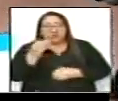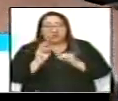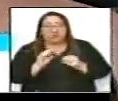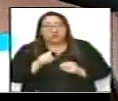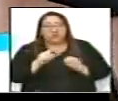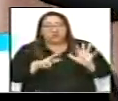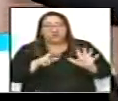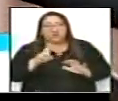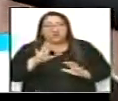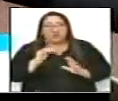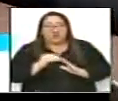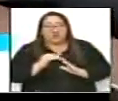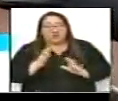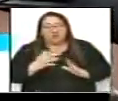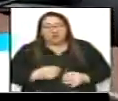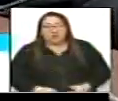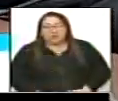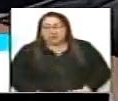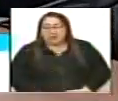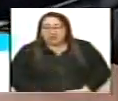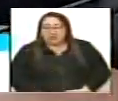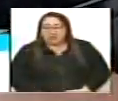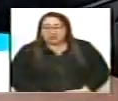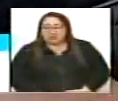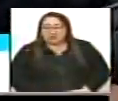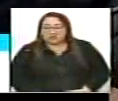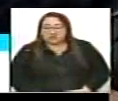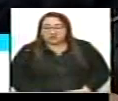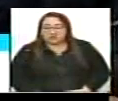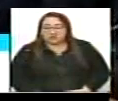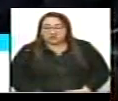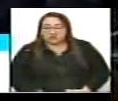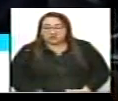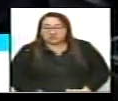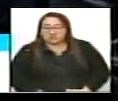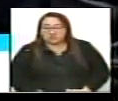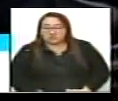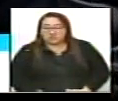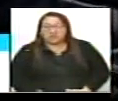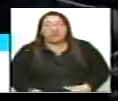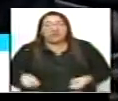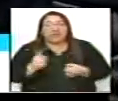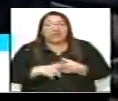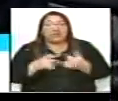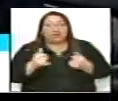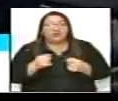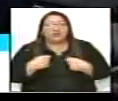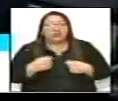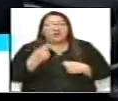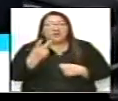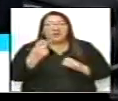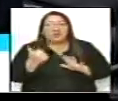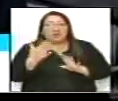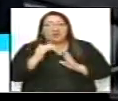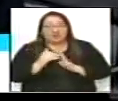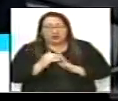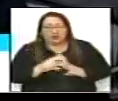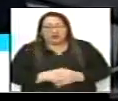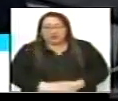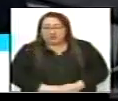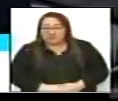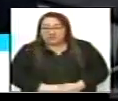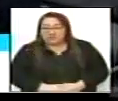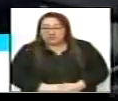de 182 millones más o menos que tiene Autodema. Y hasta el momento se ha gastado 26 millones, señora